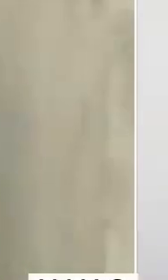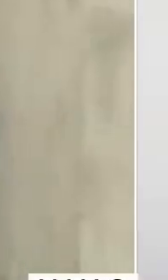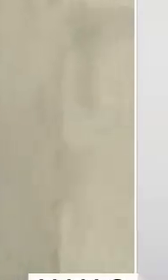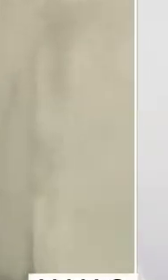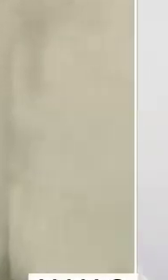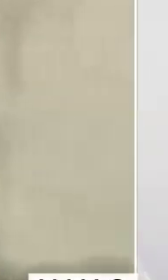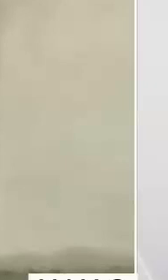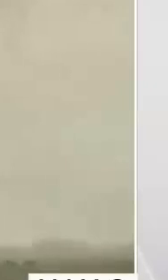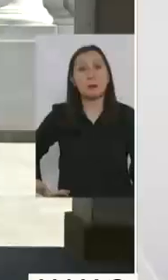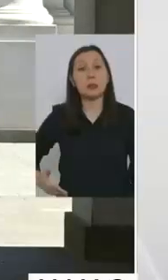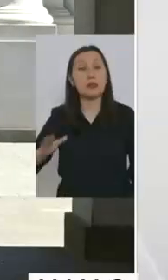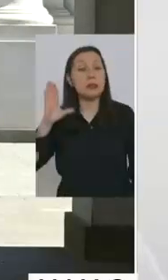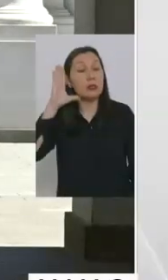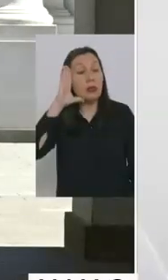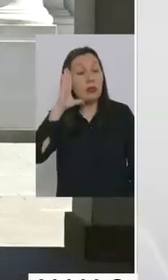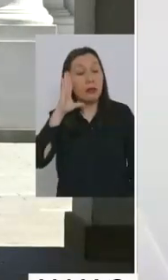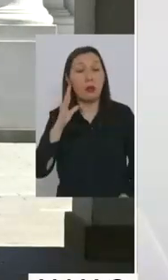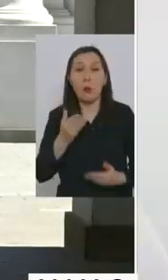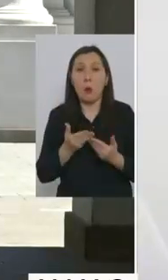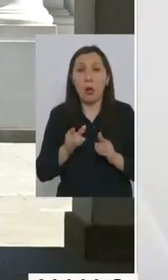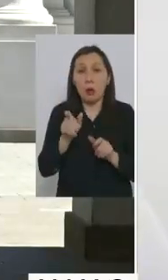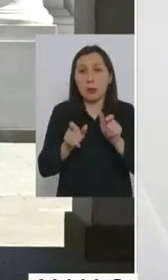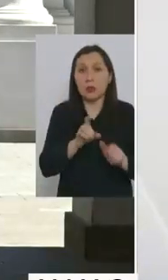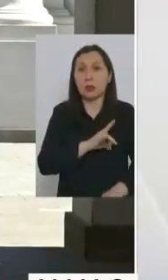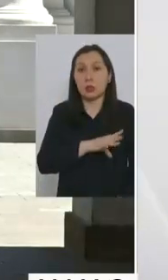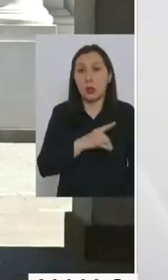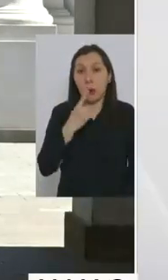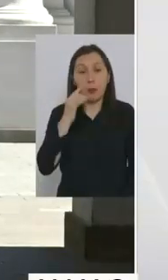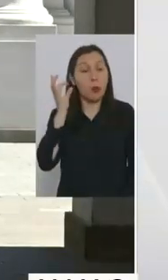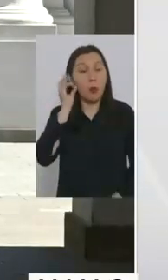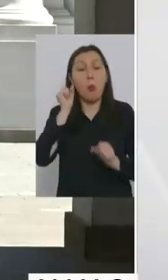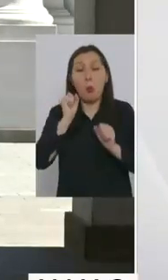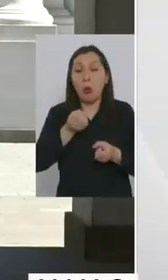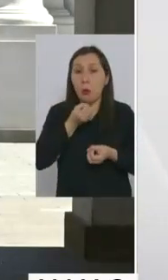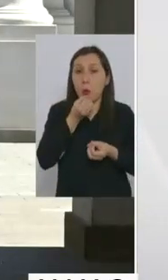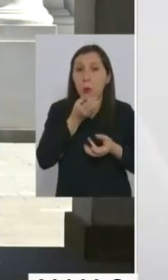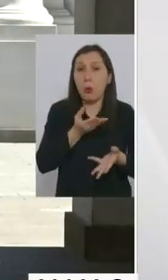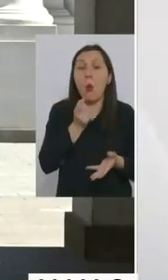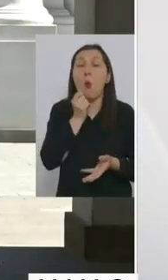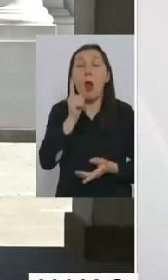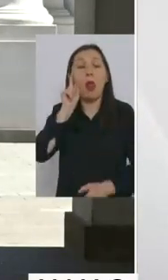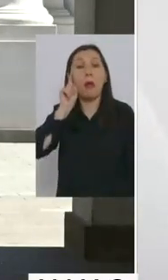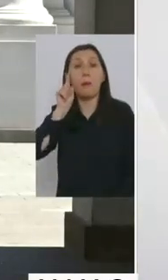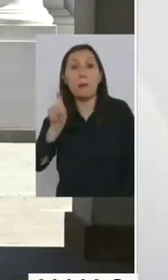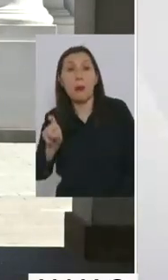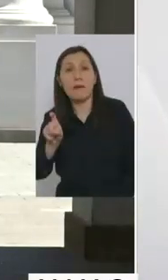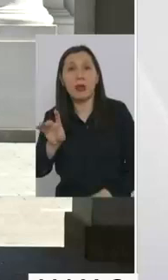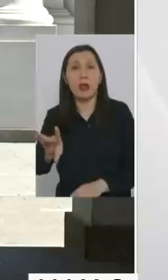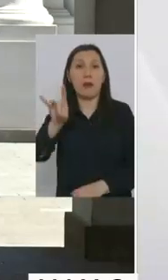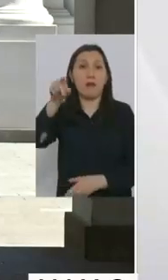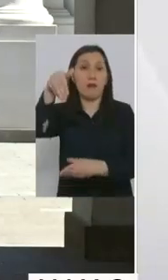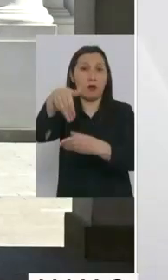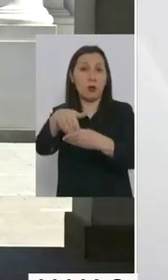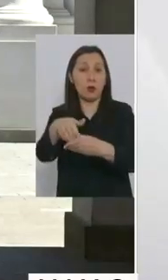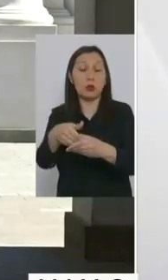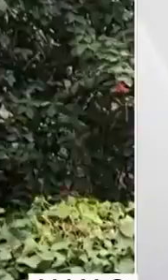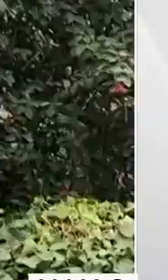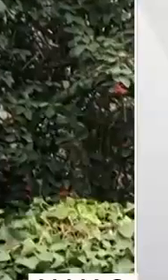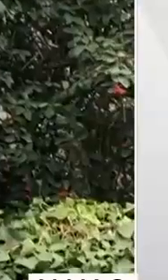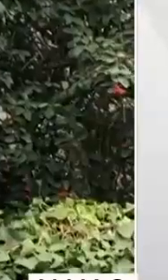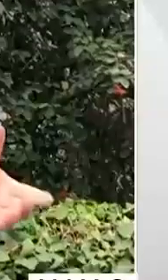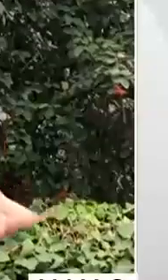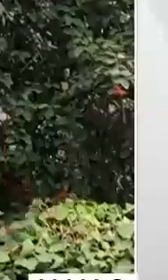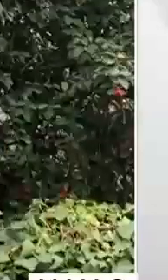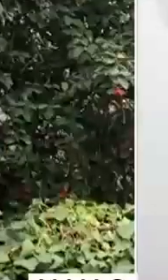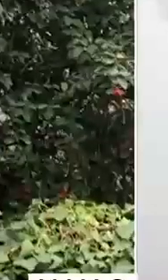le pregunte al gobierno español, efectivamente, de cuándo está en función el señor Alamán, porque fuentes internas de Cancillería dicen que